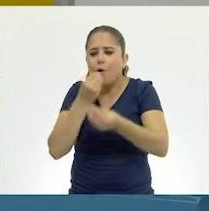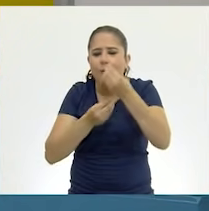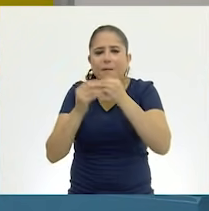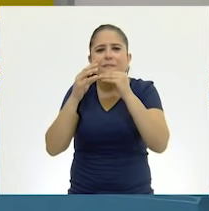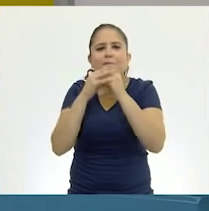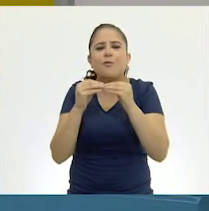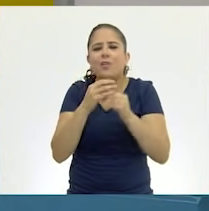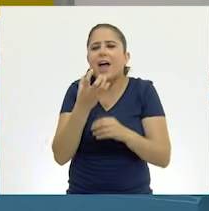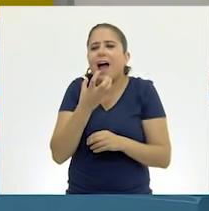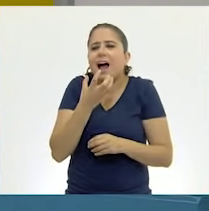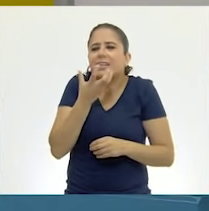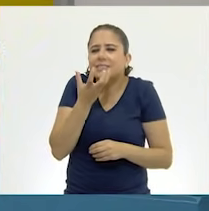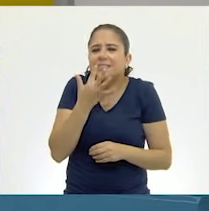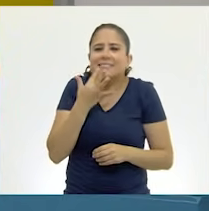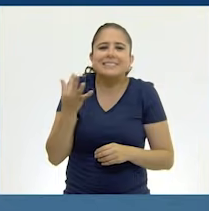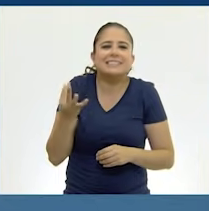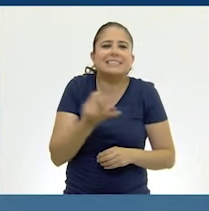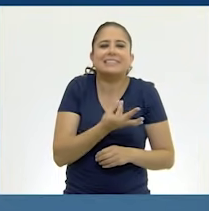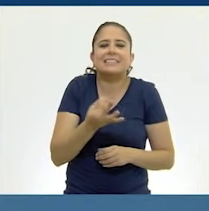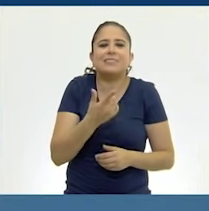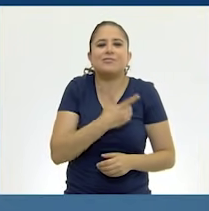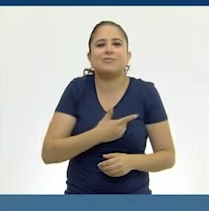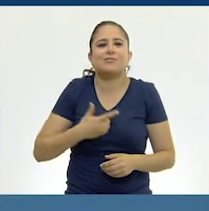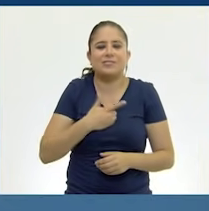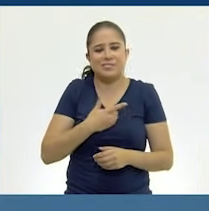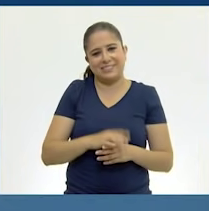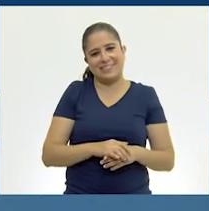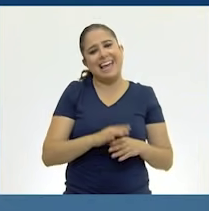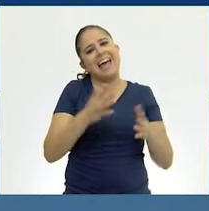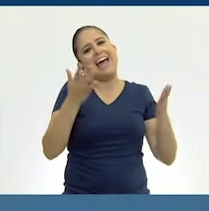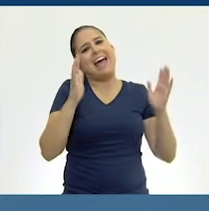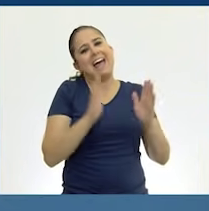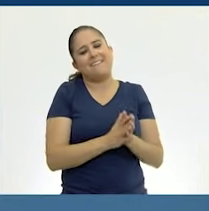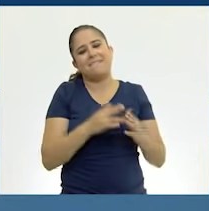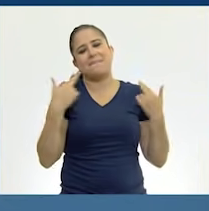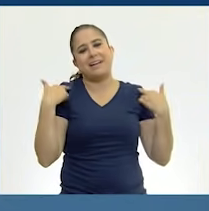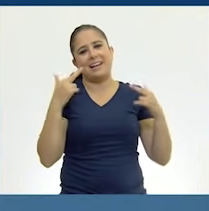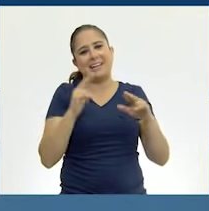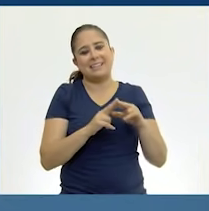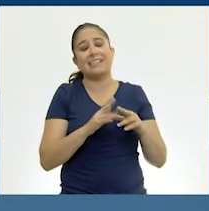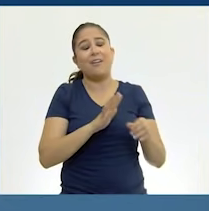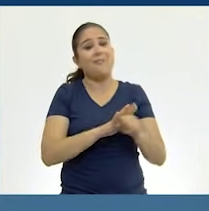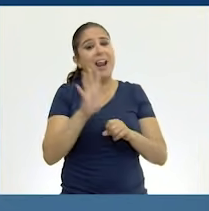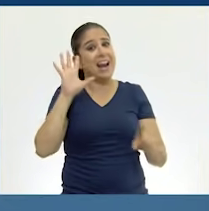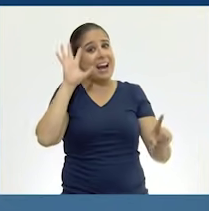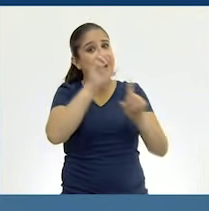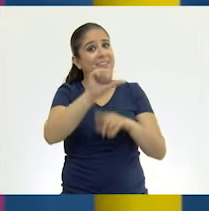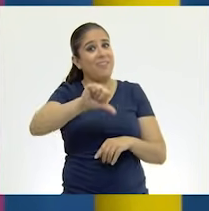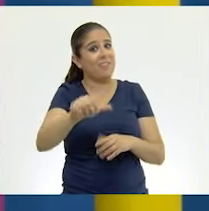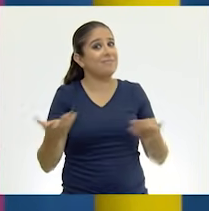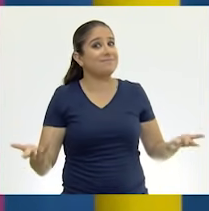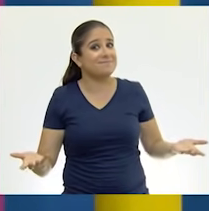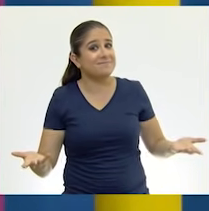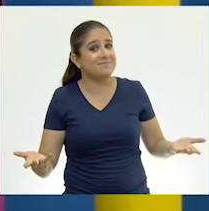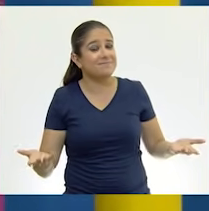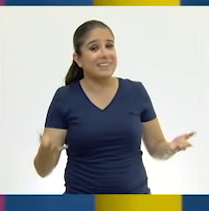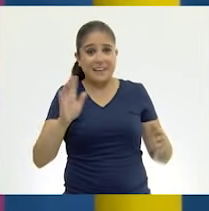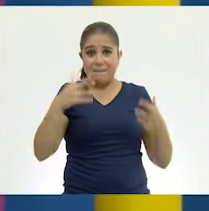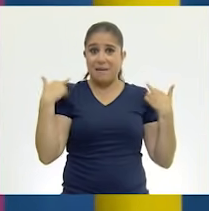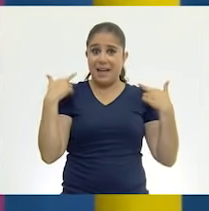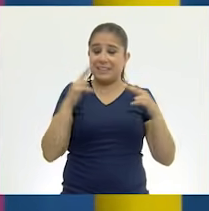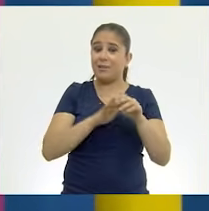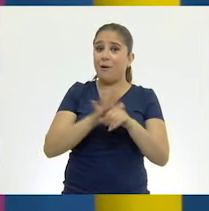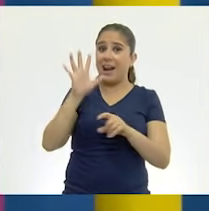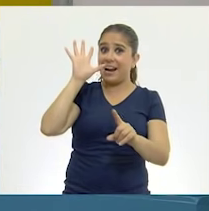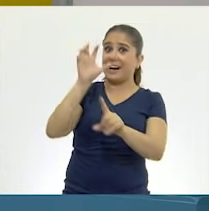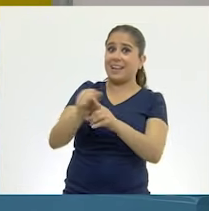fruta que más nos gusta. ¡Ay, maestra, qué bonito! ¿Y cuál será el reto de la clase de hoy? Sí, maestra, ¿cuál será